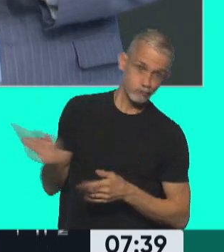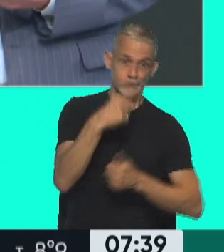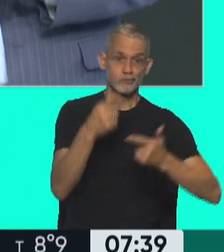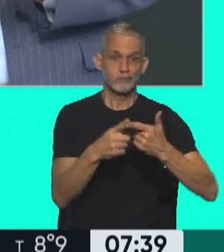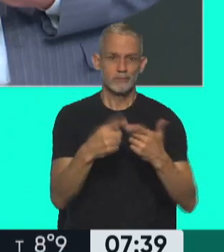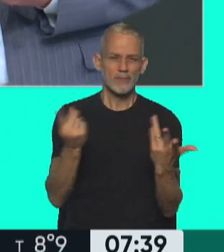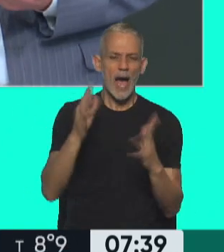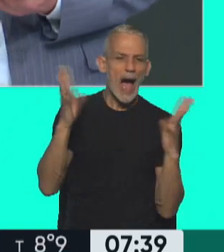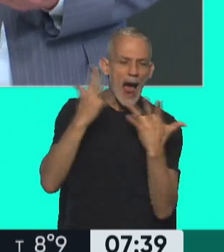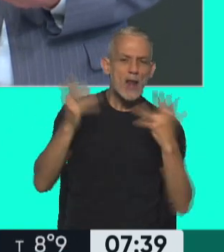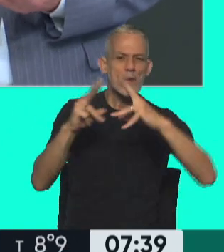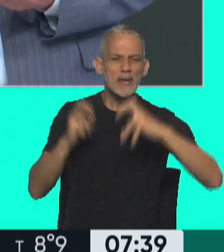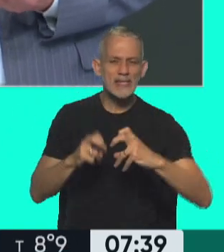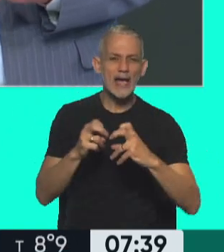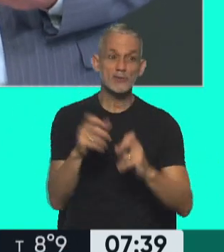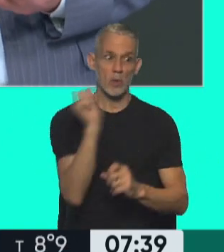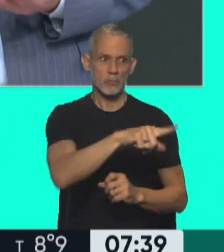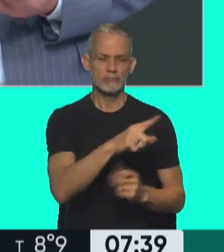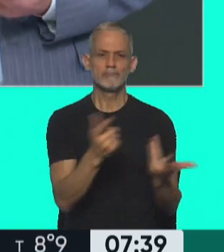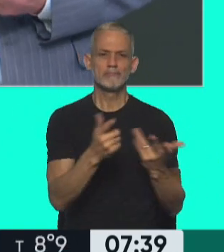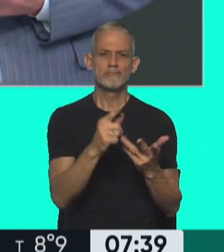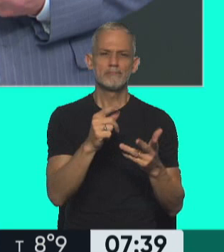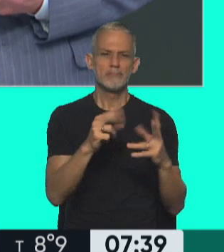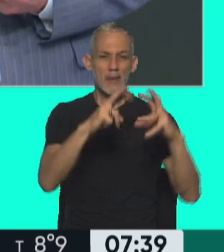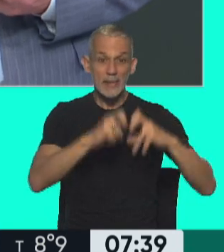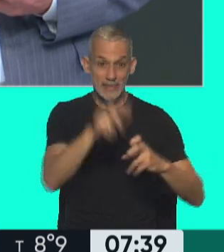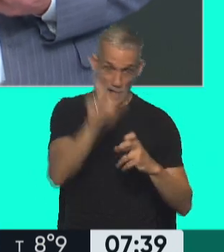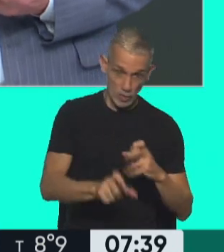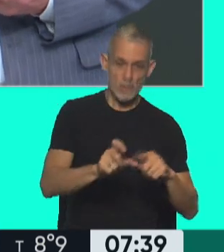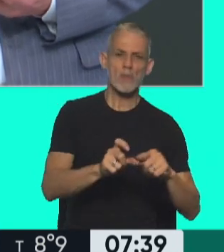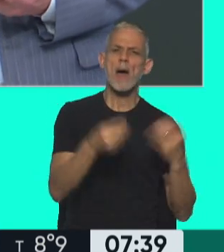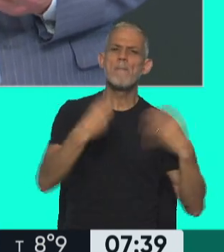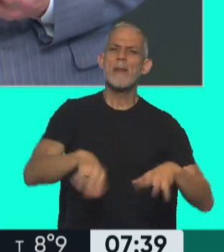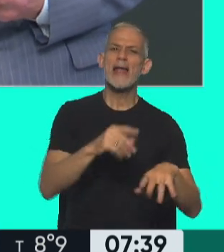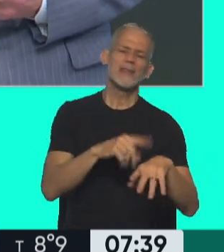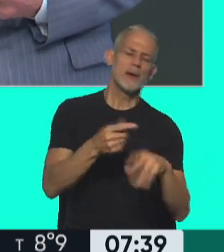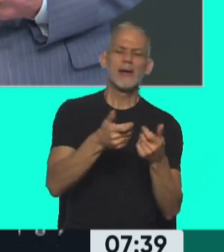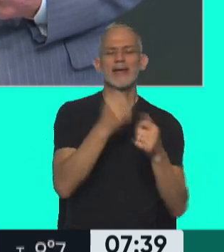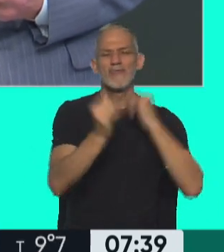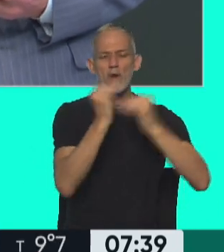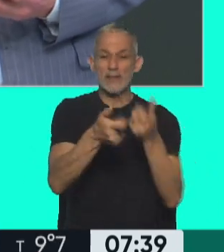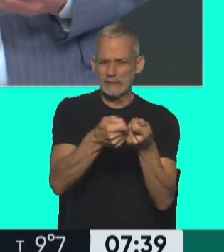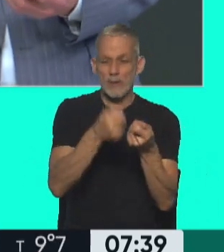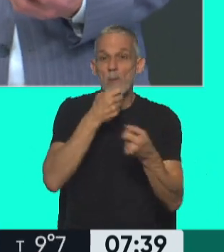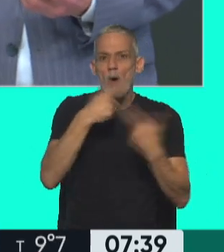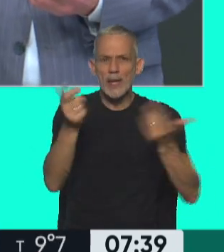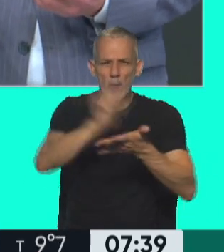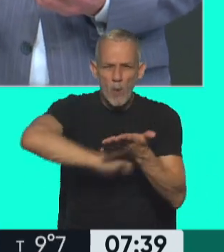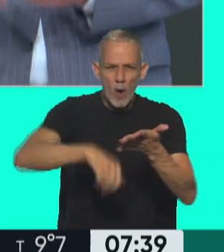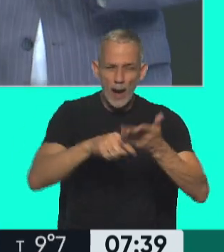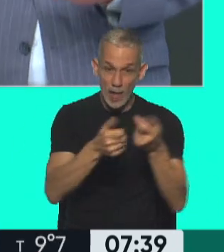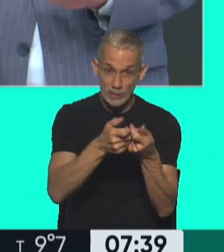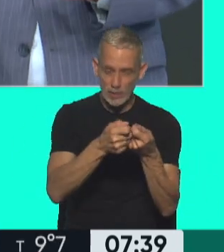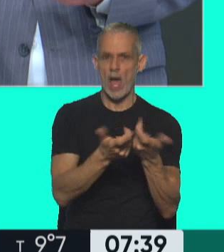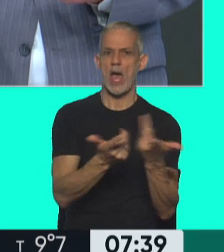que si hubiera habido un perito de parte, probablemente la pérdida de la información del teléfono de Fernando Sabac Montiel no habría